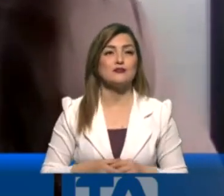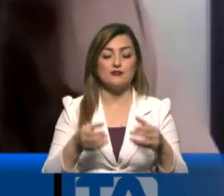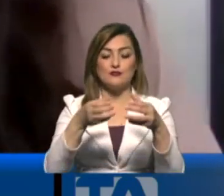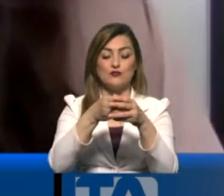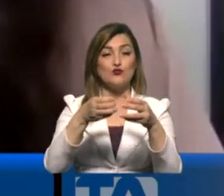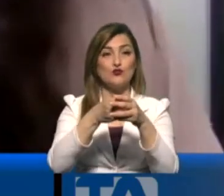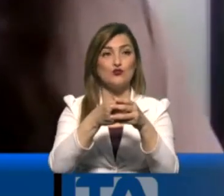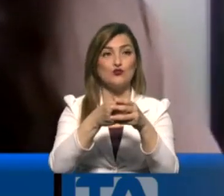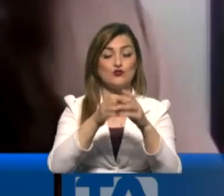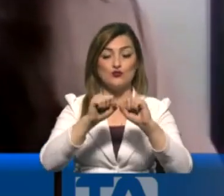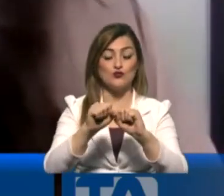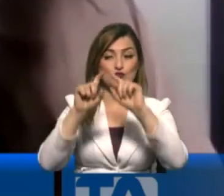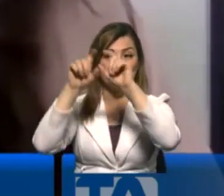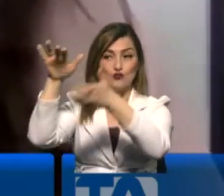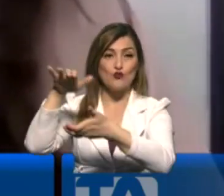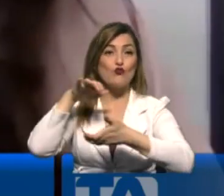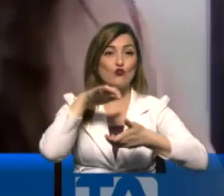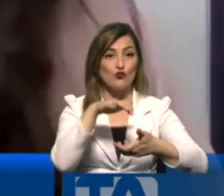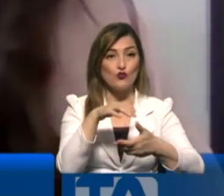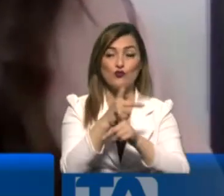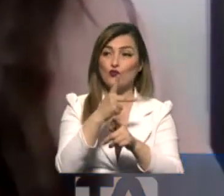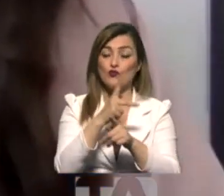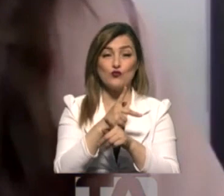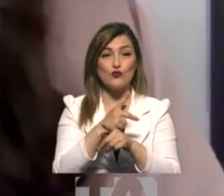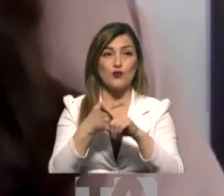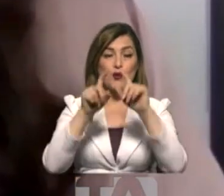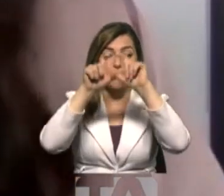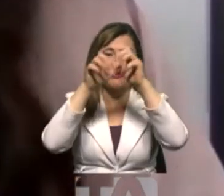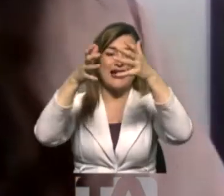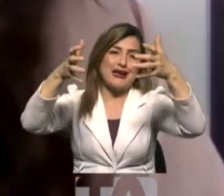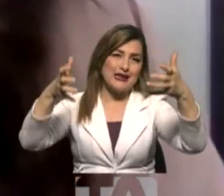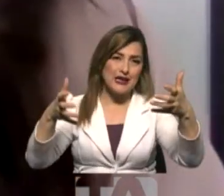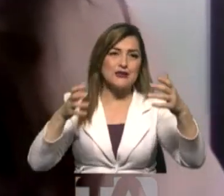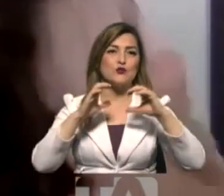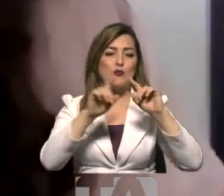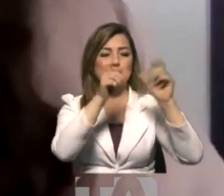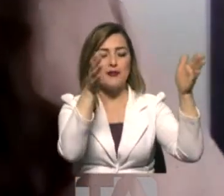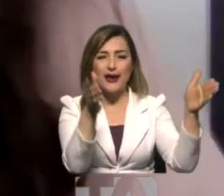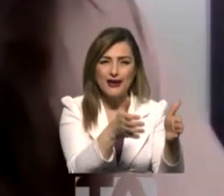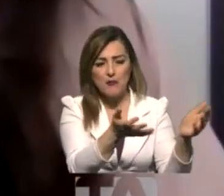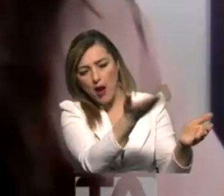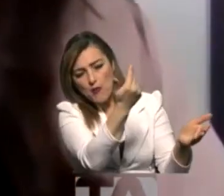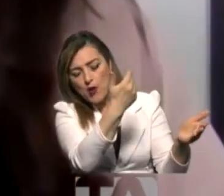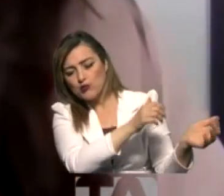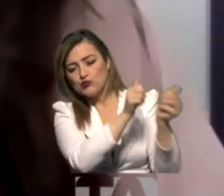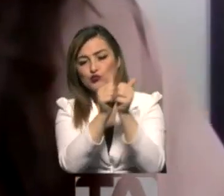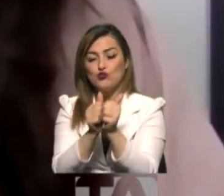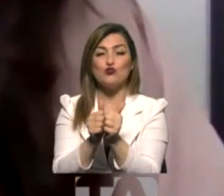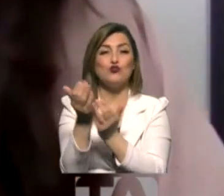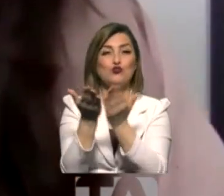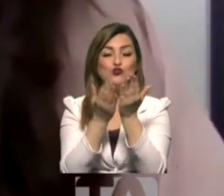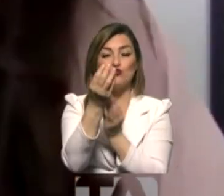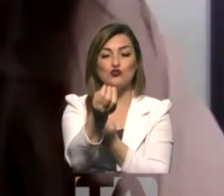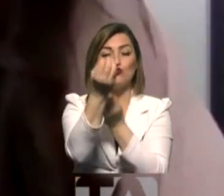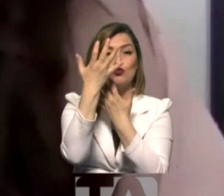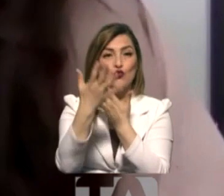incluso pueden ser proveedores o todos los stakeholders de empresas grandes, conversar con aquellos para que se junten. Tenemos al servicio de la